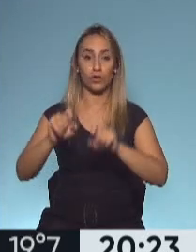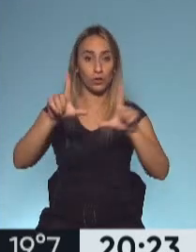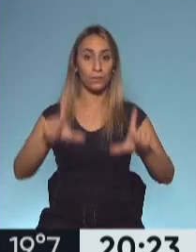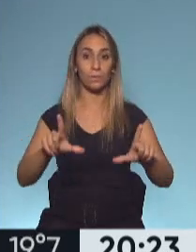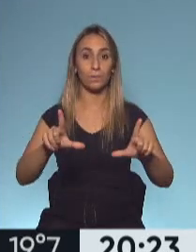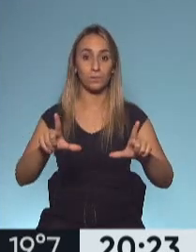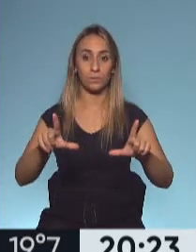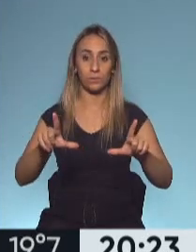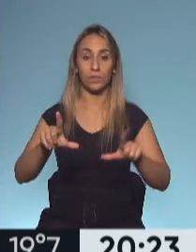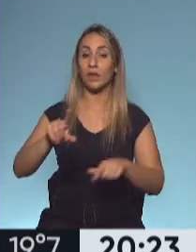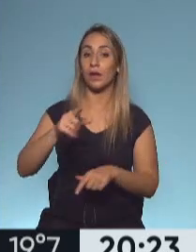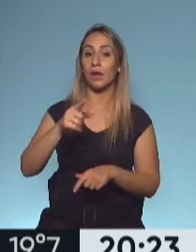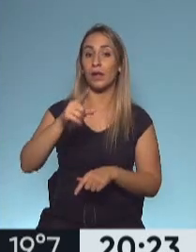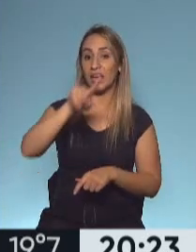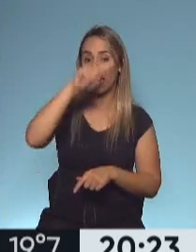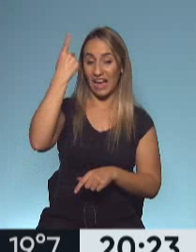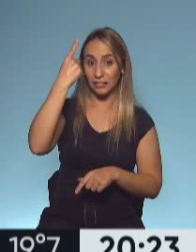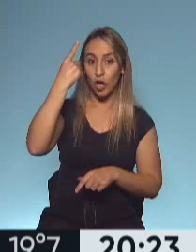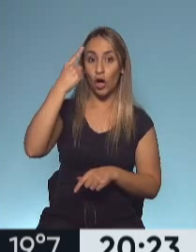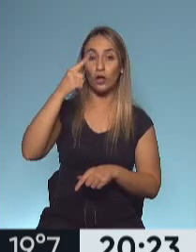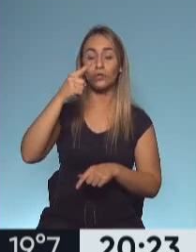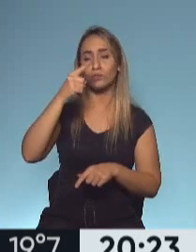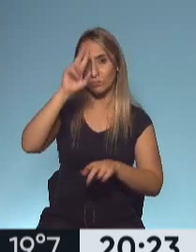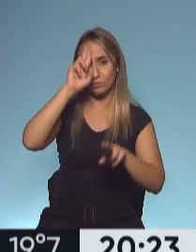cerramos. Nación,